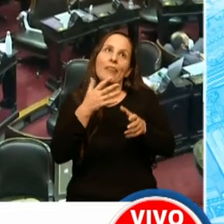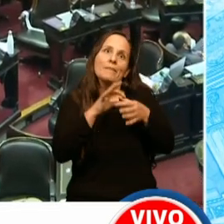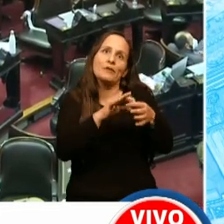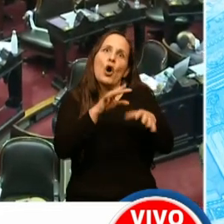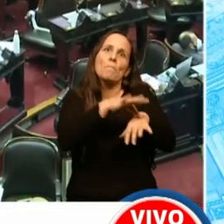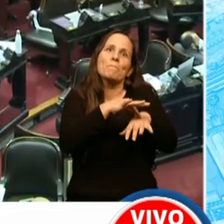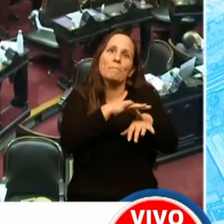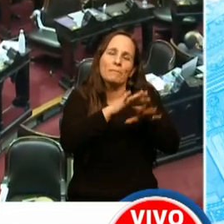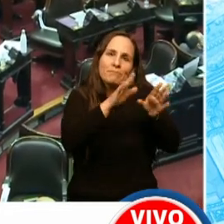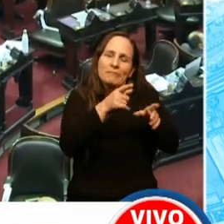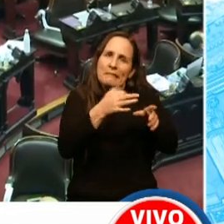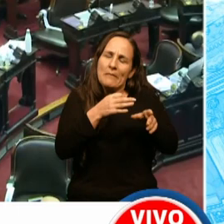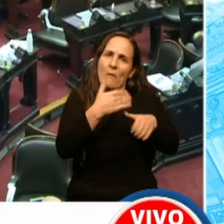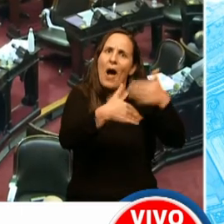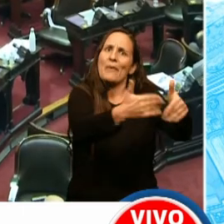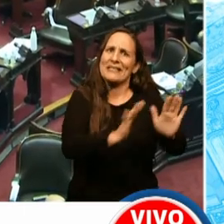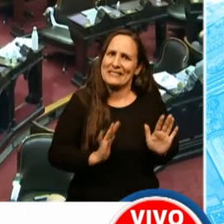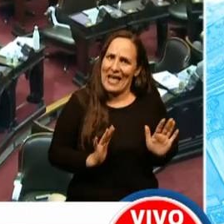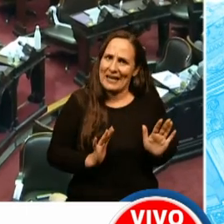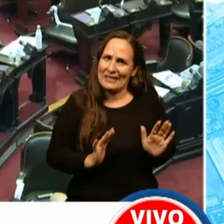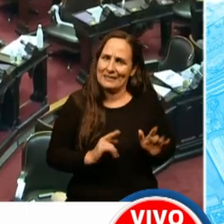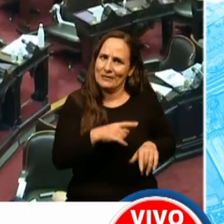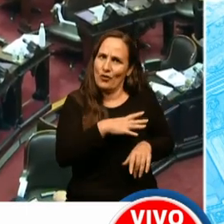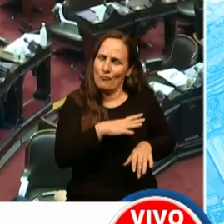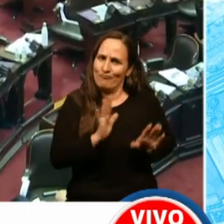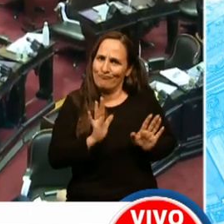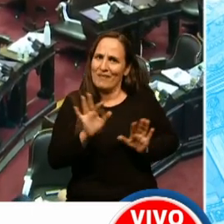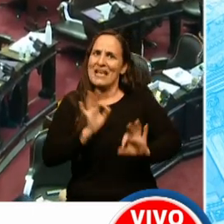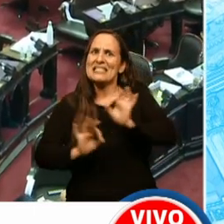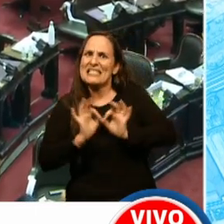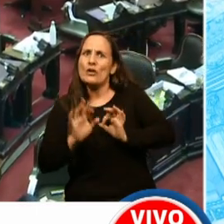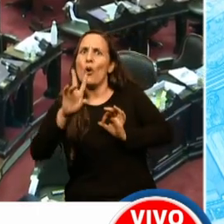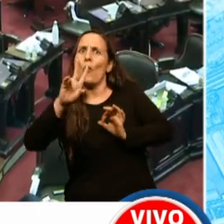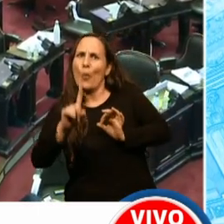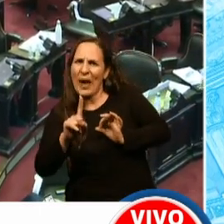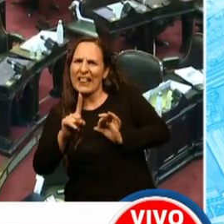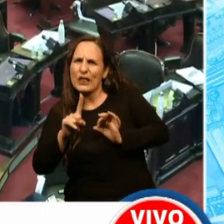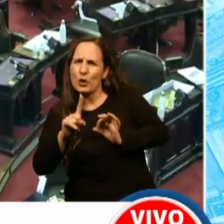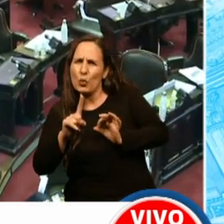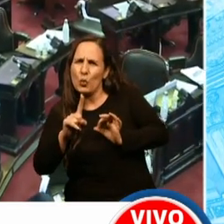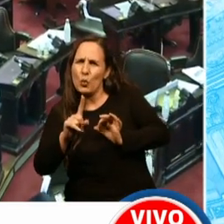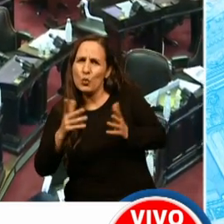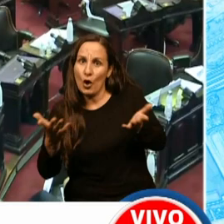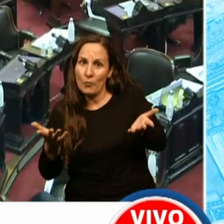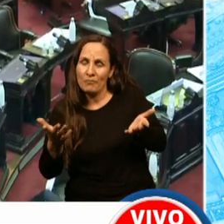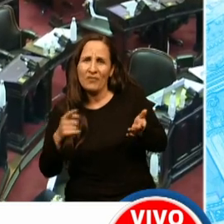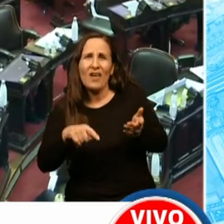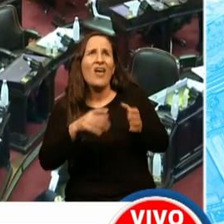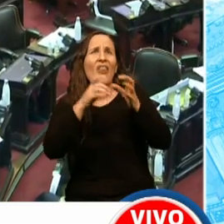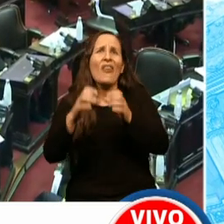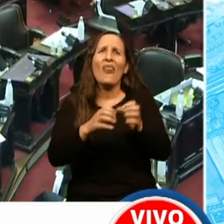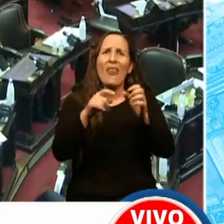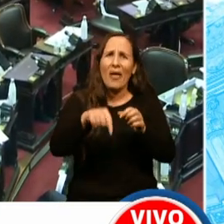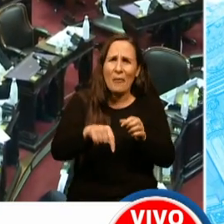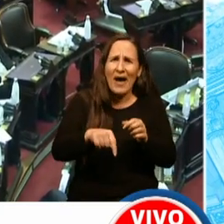se debe avanzar y estamos en el siglo 21 y parece mentira que estemos debatiendo y